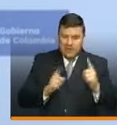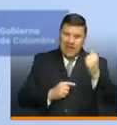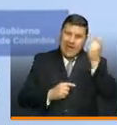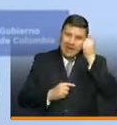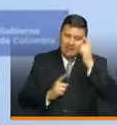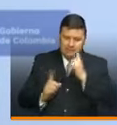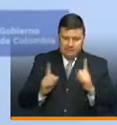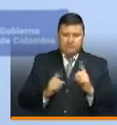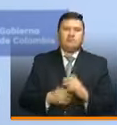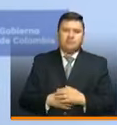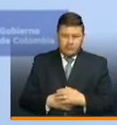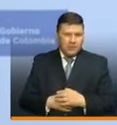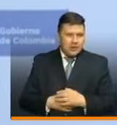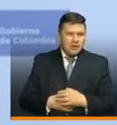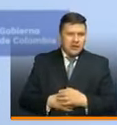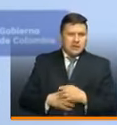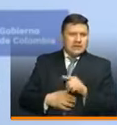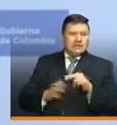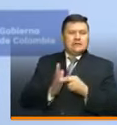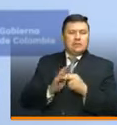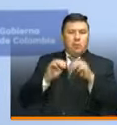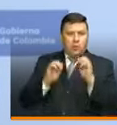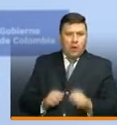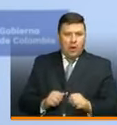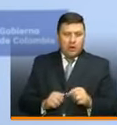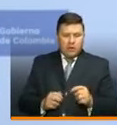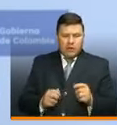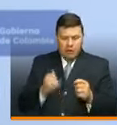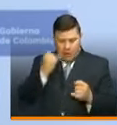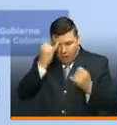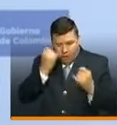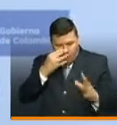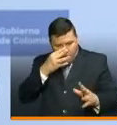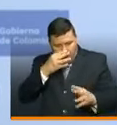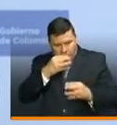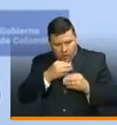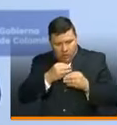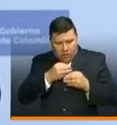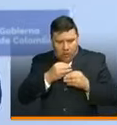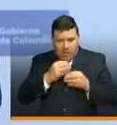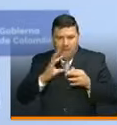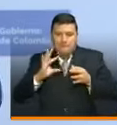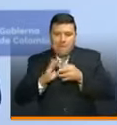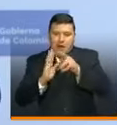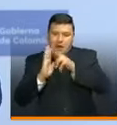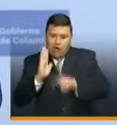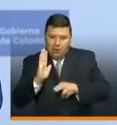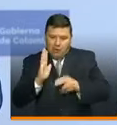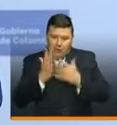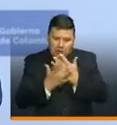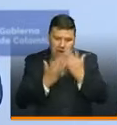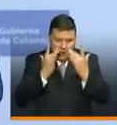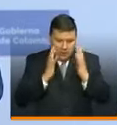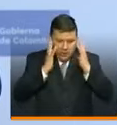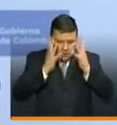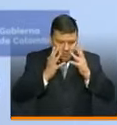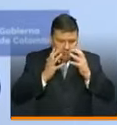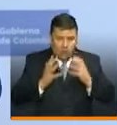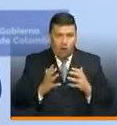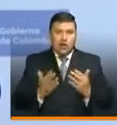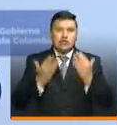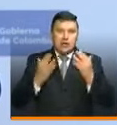inteligente. Y creemos que estos dispositivos pueden ser una solución, un complemento a la solución de un distanciamiento físico inteligente.